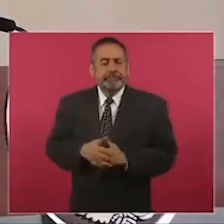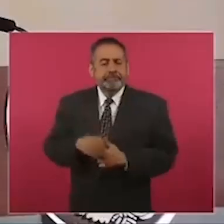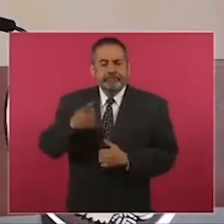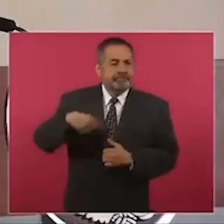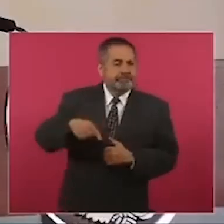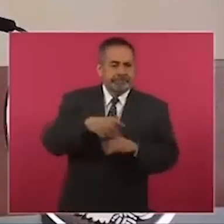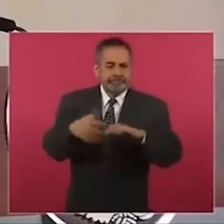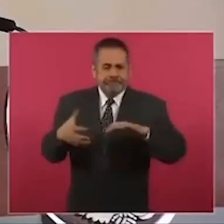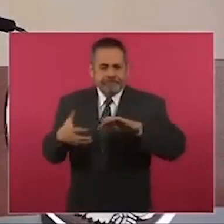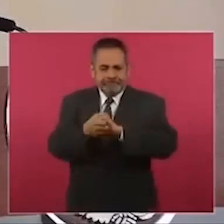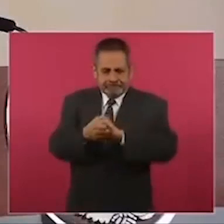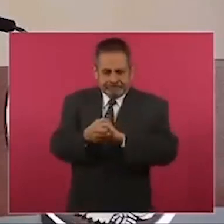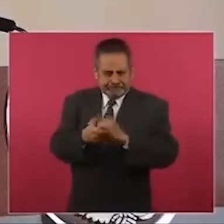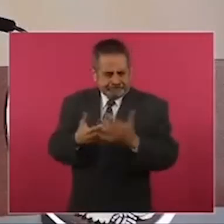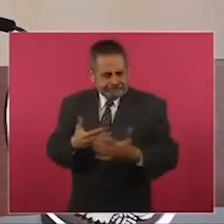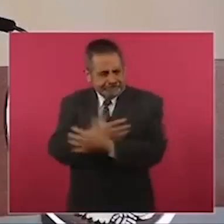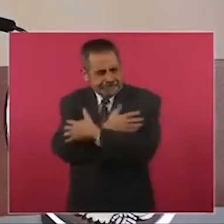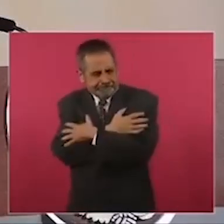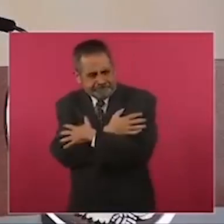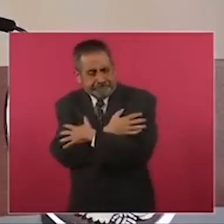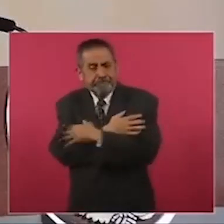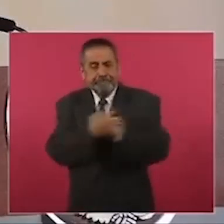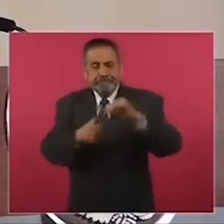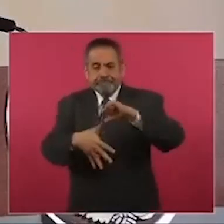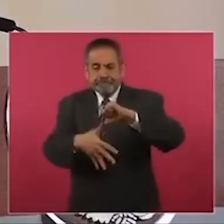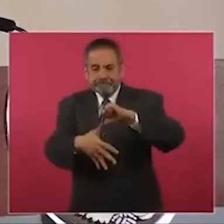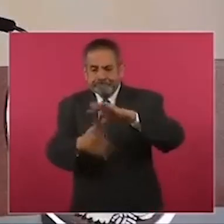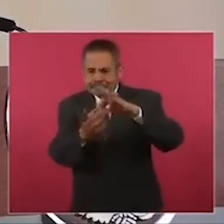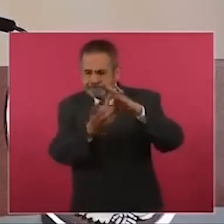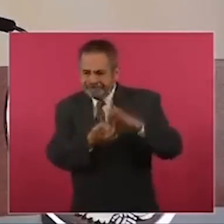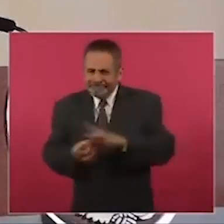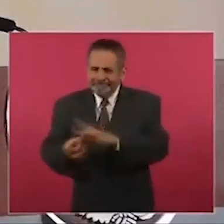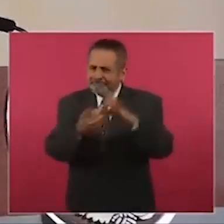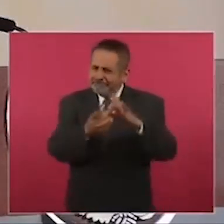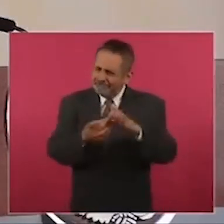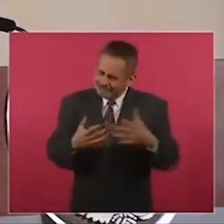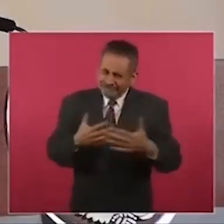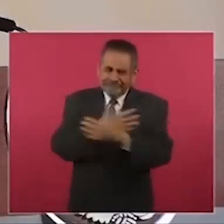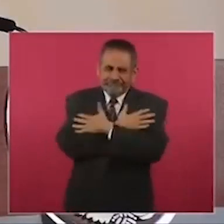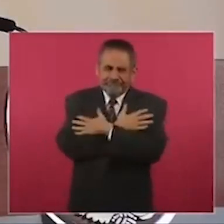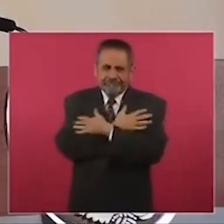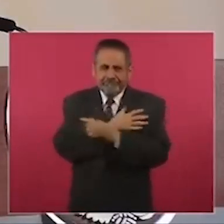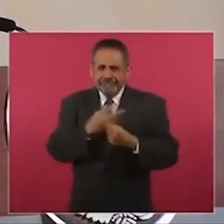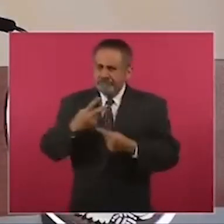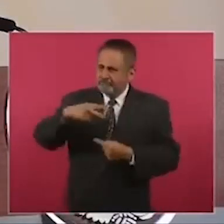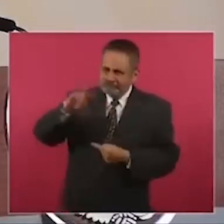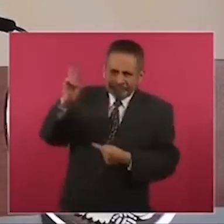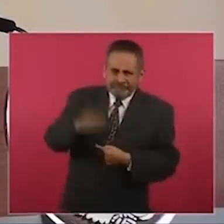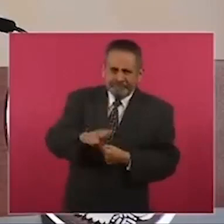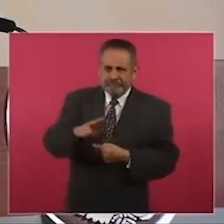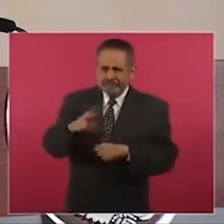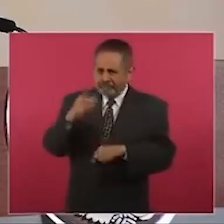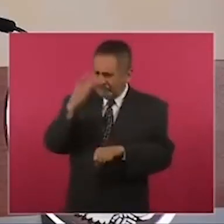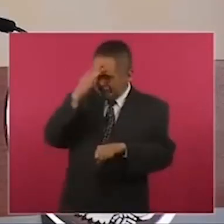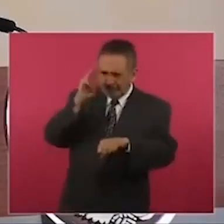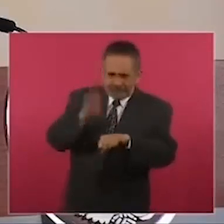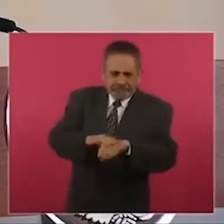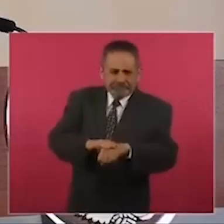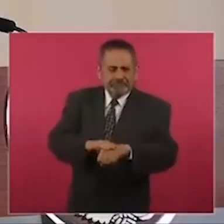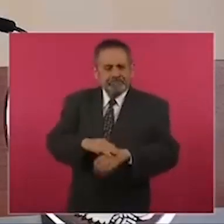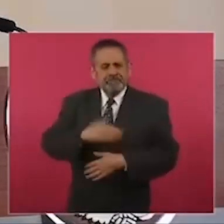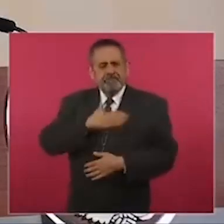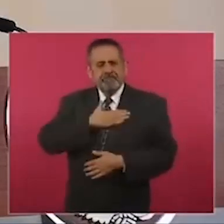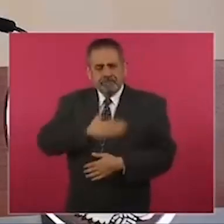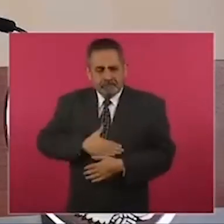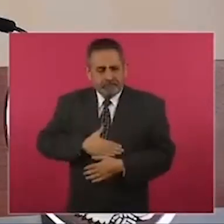activista argentina incluso tuvo la oportunidad de emitir un discurso sobre la importancia de seguir cultivando la lucha por las personas desaparecidas